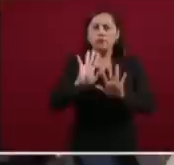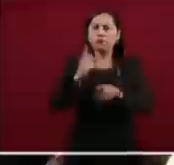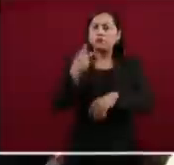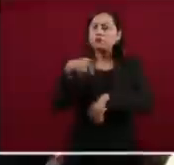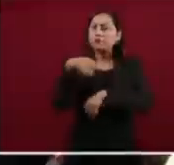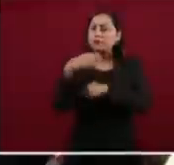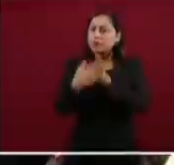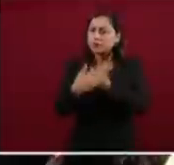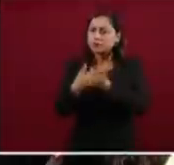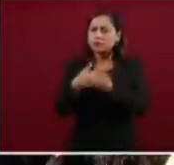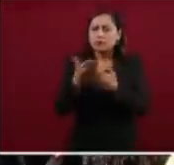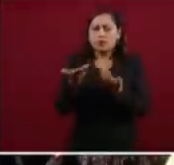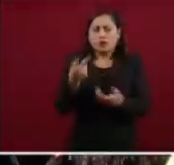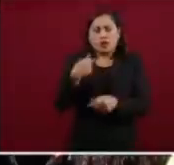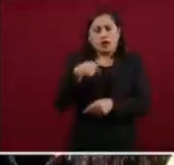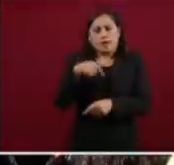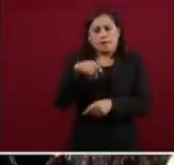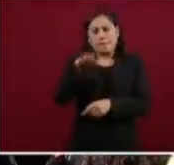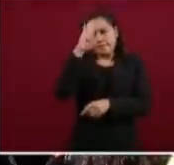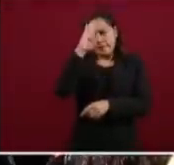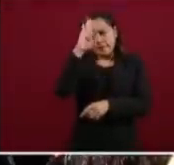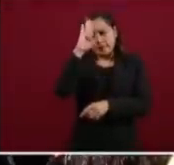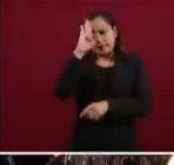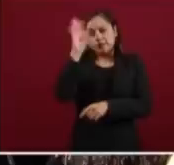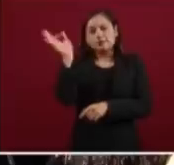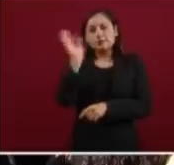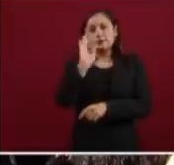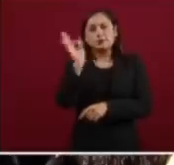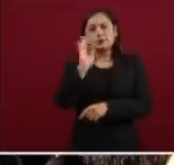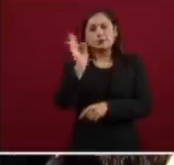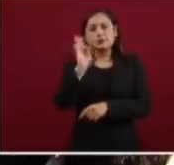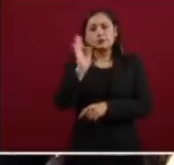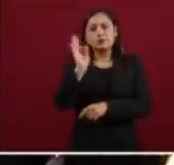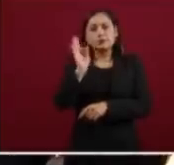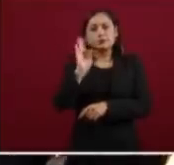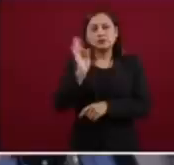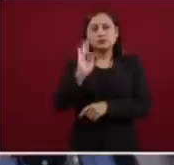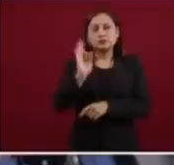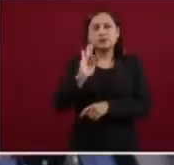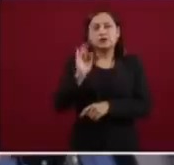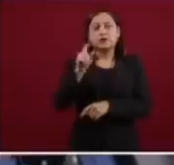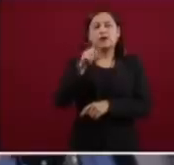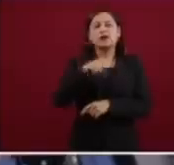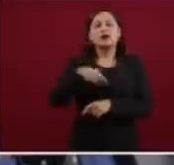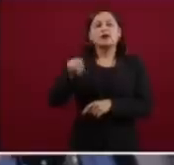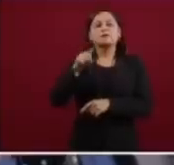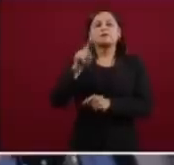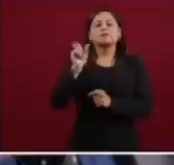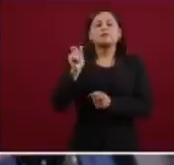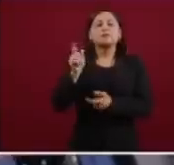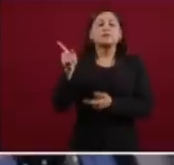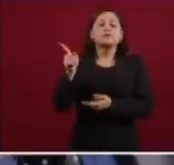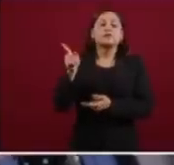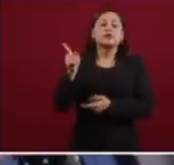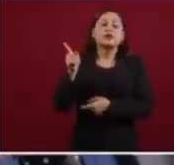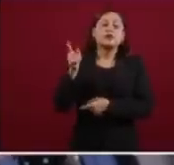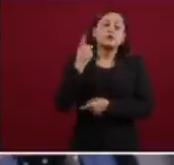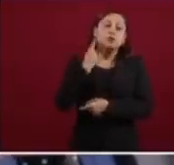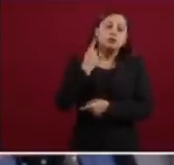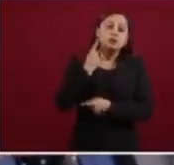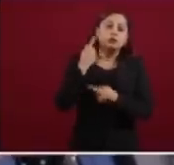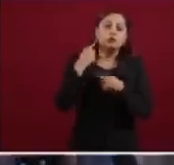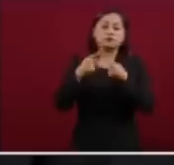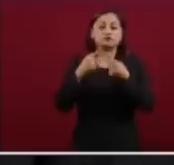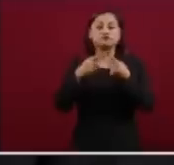intercambio de pues de políticas de experiencias para poder ir contra